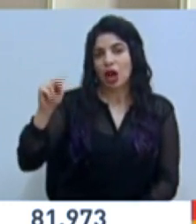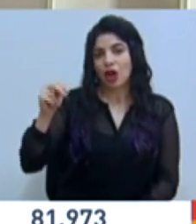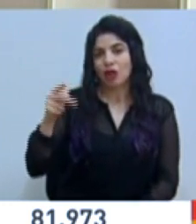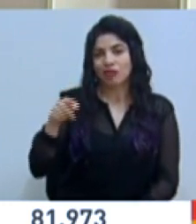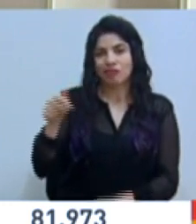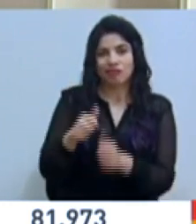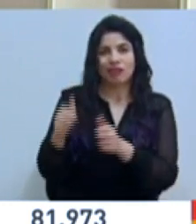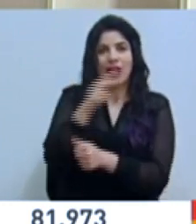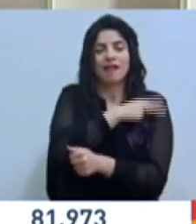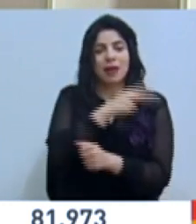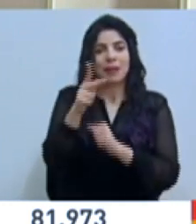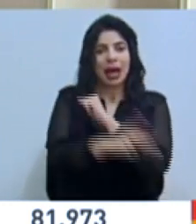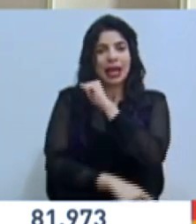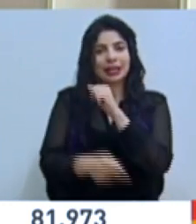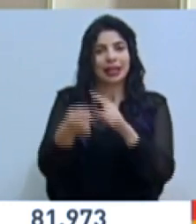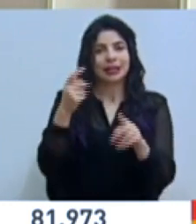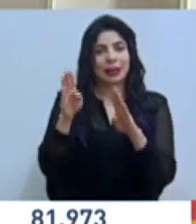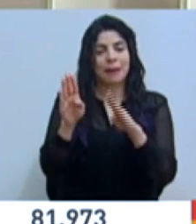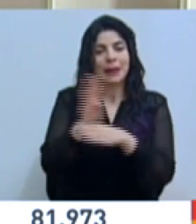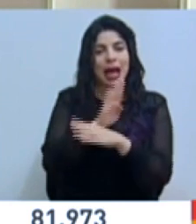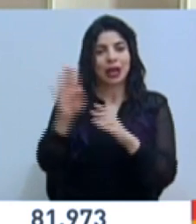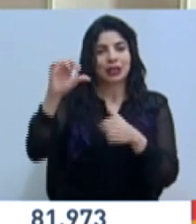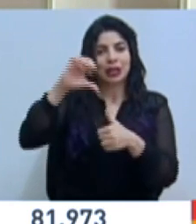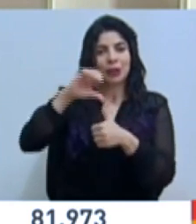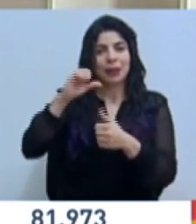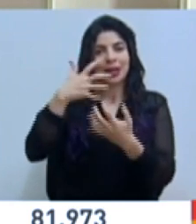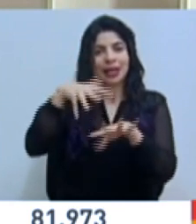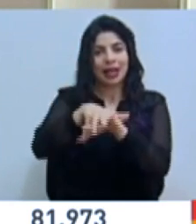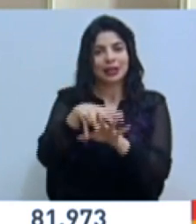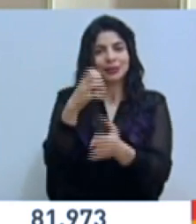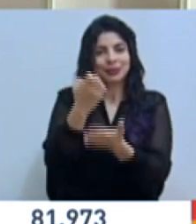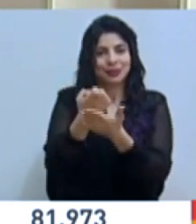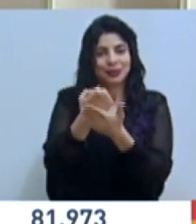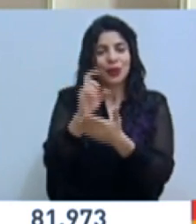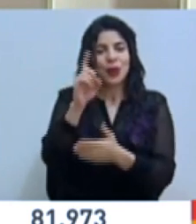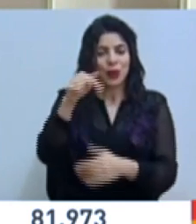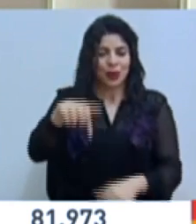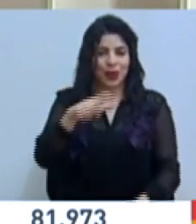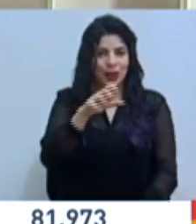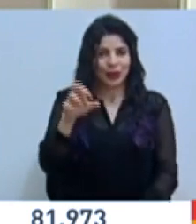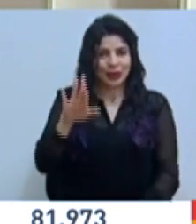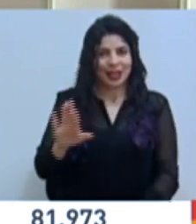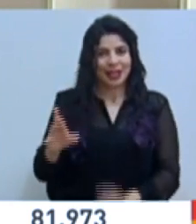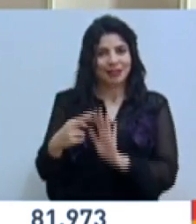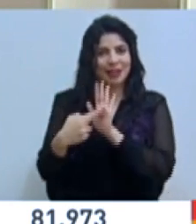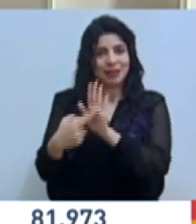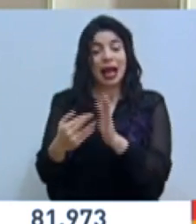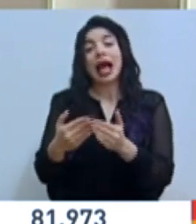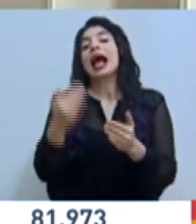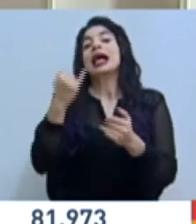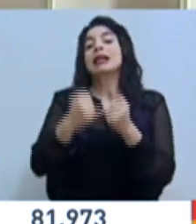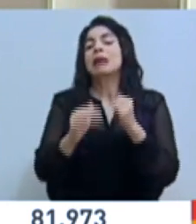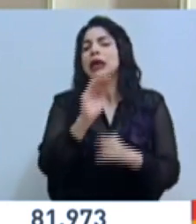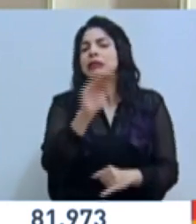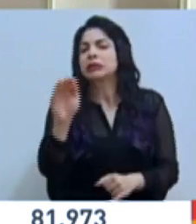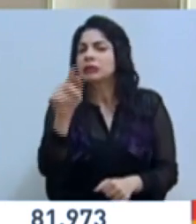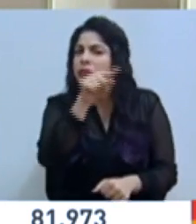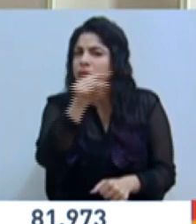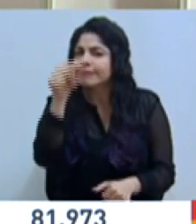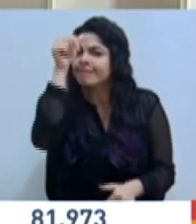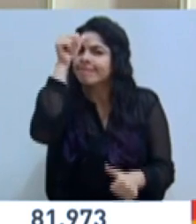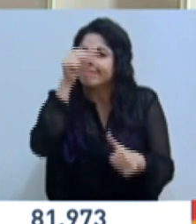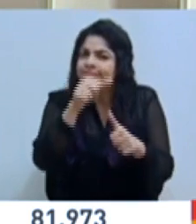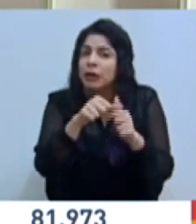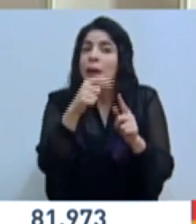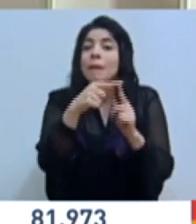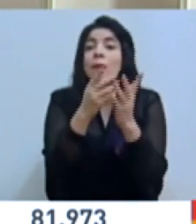oficial jefe de país del Banco Centroamericano de Integración Económica en Costa Rica. Antes de finalizar, les recordamos a la población y